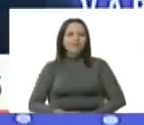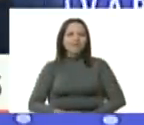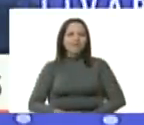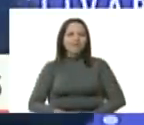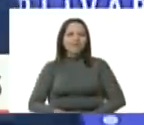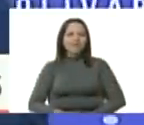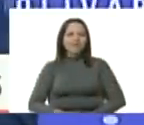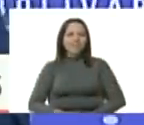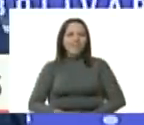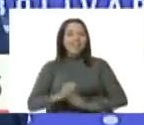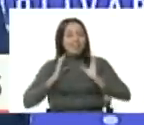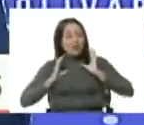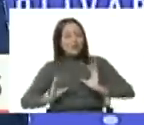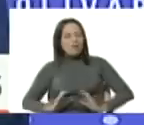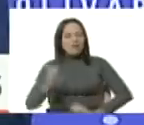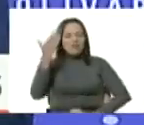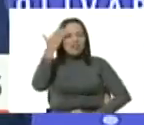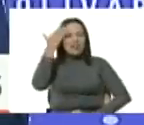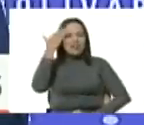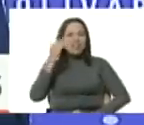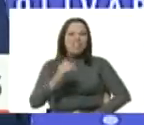Y el cuerpo lo sabe.